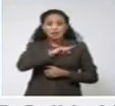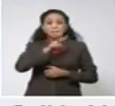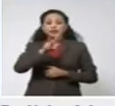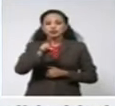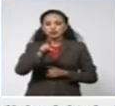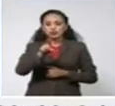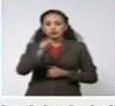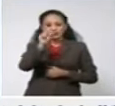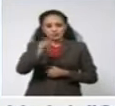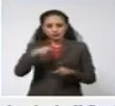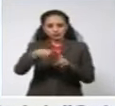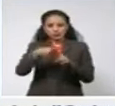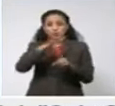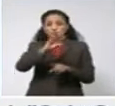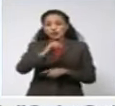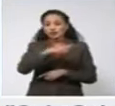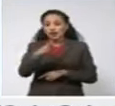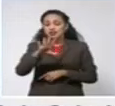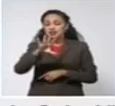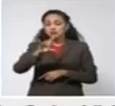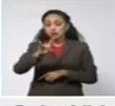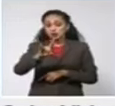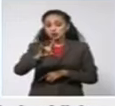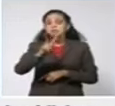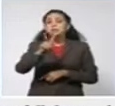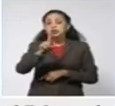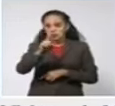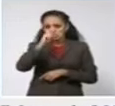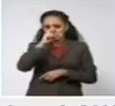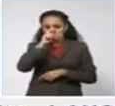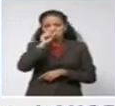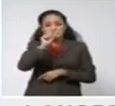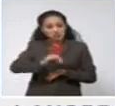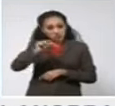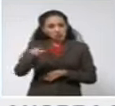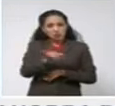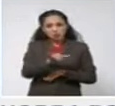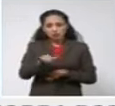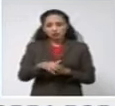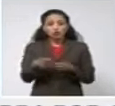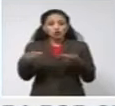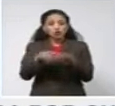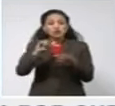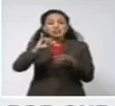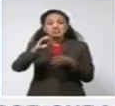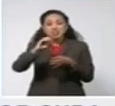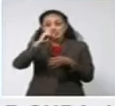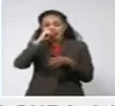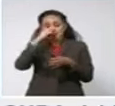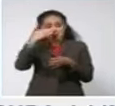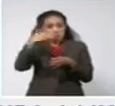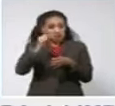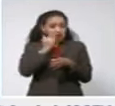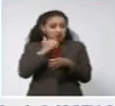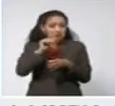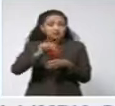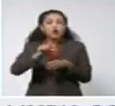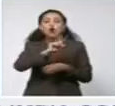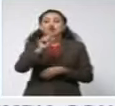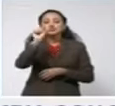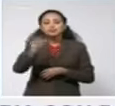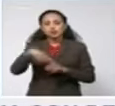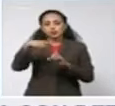a 59, 21 también, y en el grupo de 60 años y más, se diagnosticaron 11 personas con la